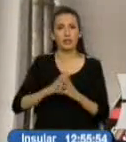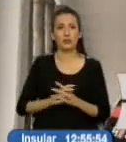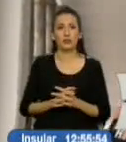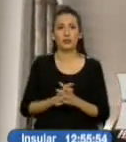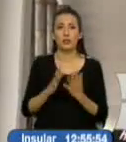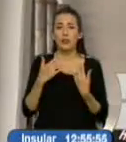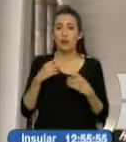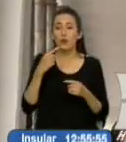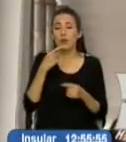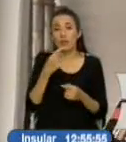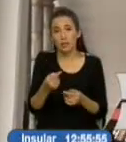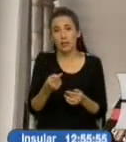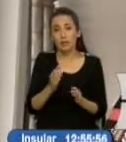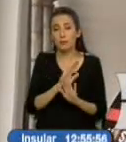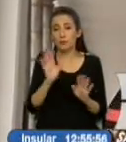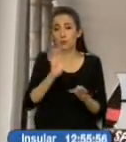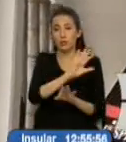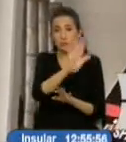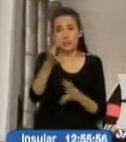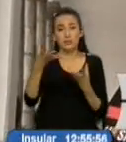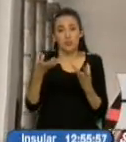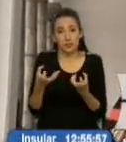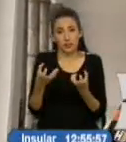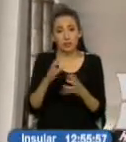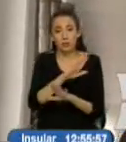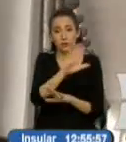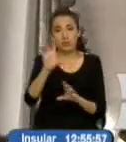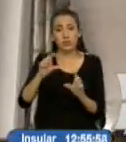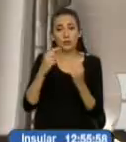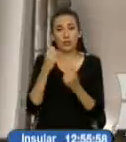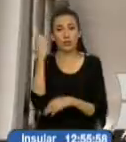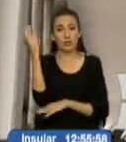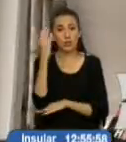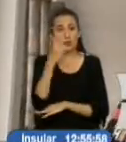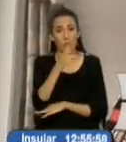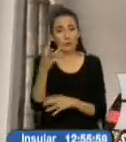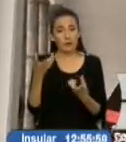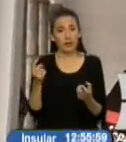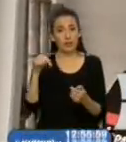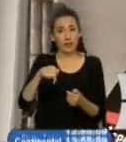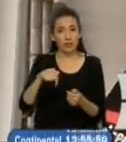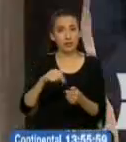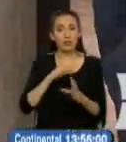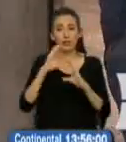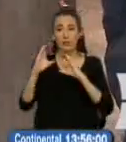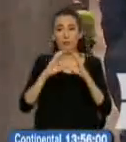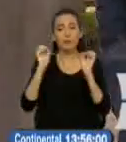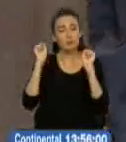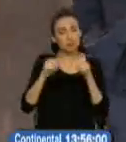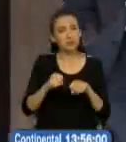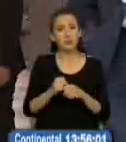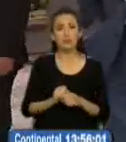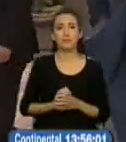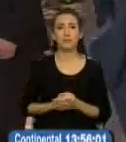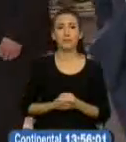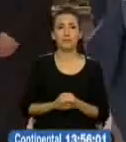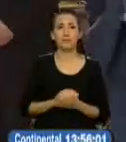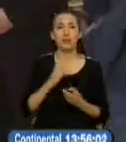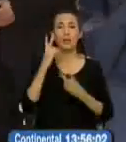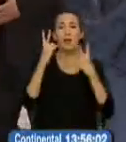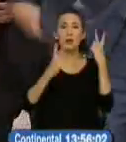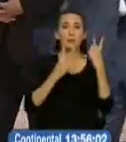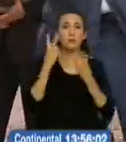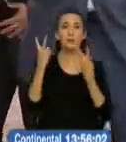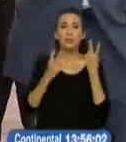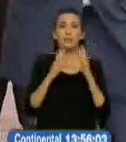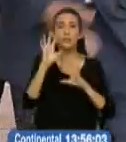dijimos, bueno, si esto es la voluntad de los colombianos, pues con muchísimo gusto la asumimos. La cita además incluyó un recorrido por el